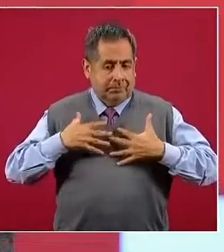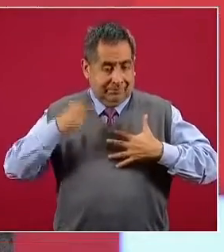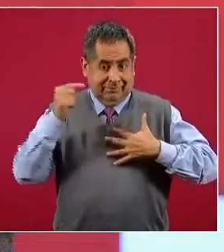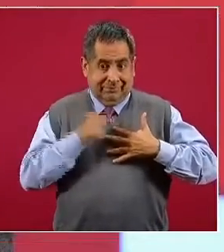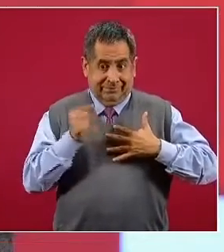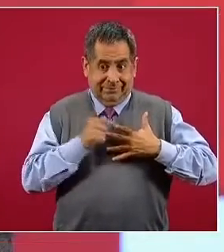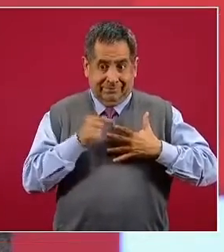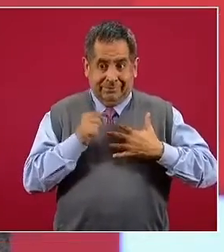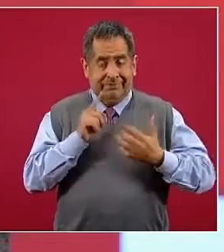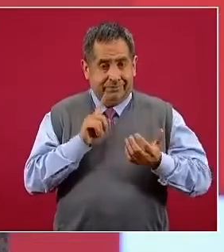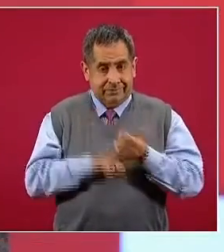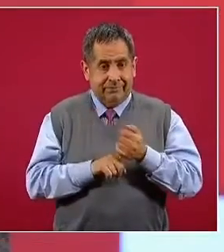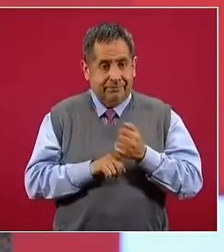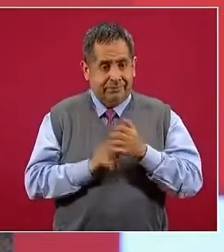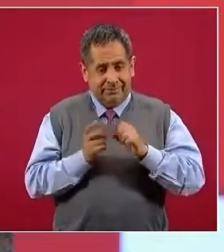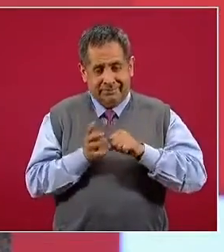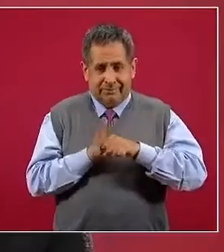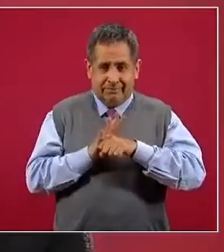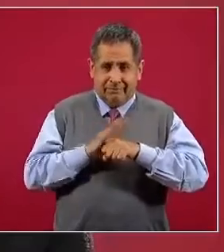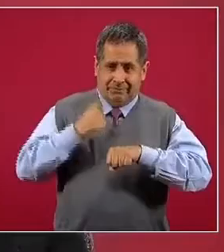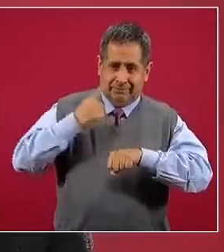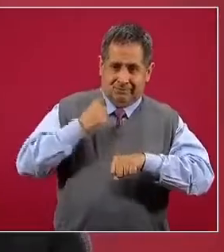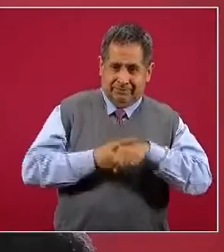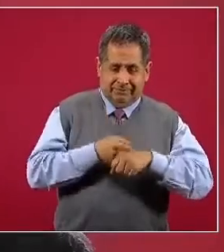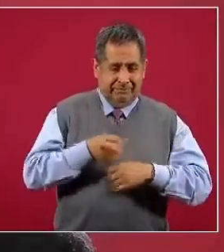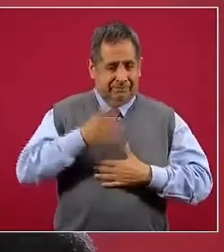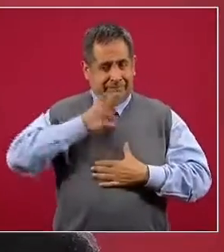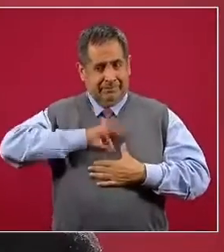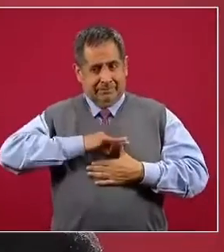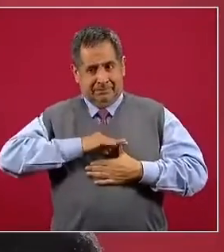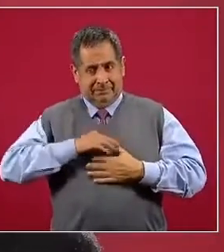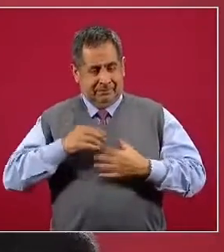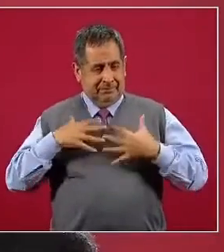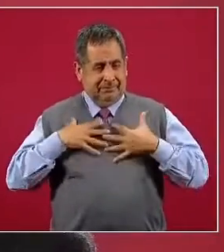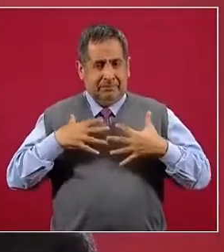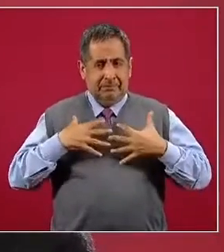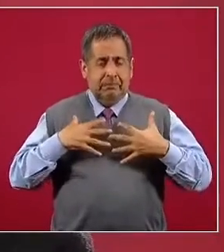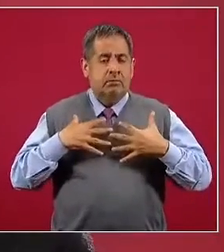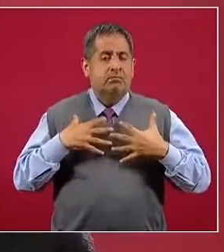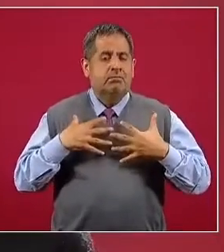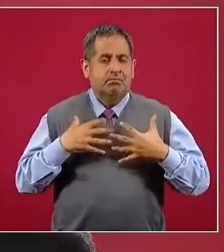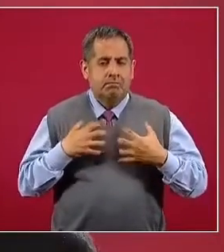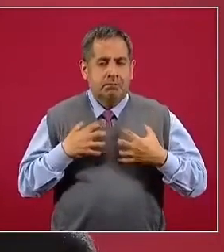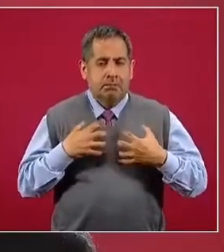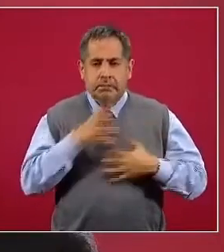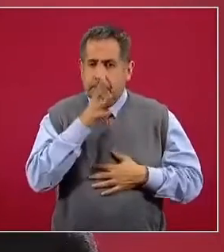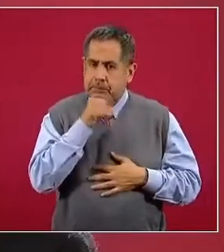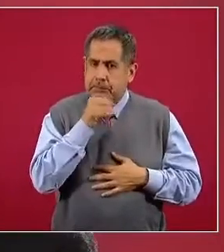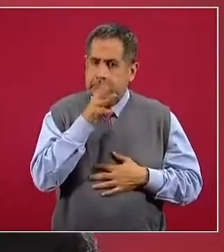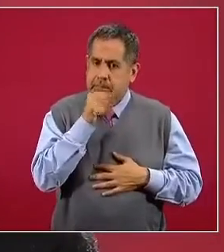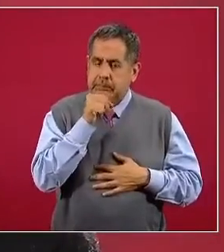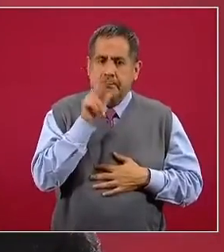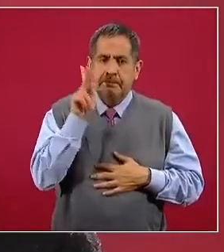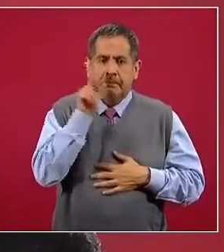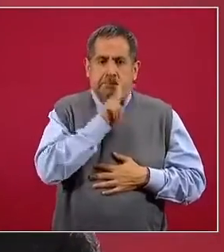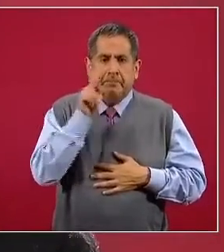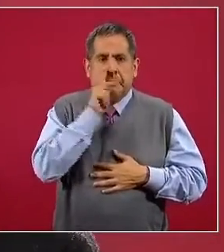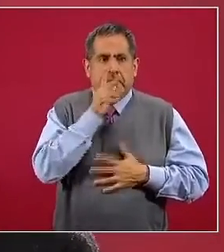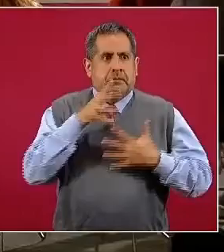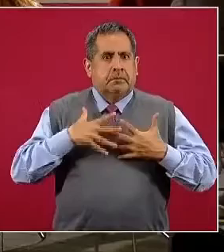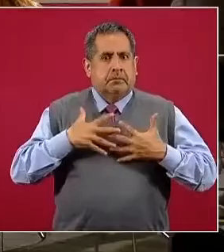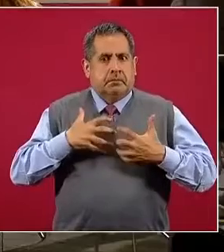que produce un daño en el organismo que hace que no se pueda tener oxigenación en